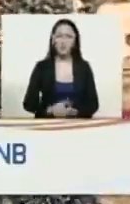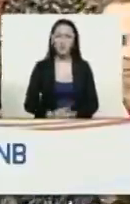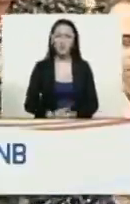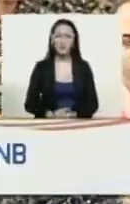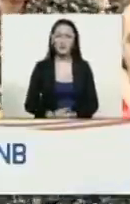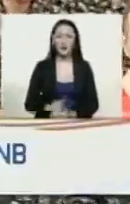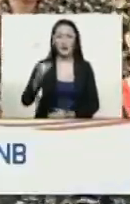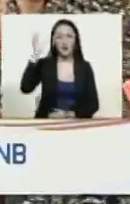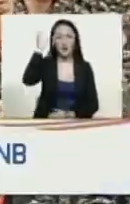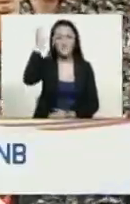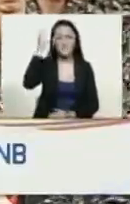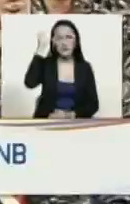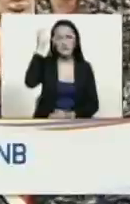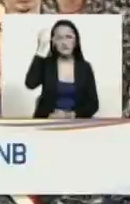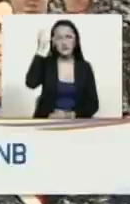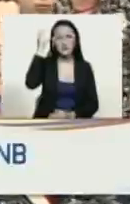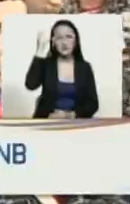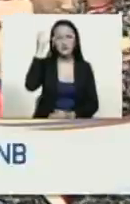la capacidad de